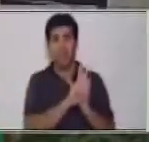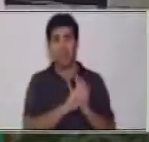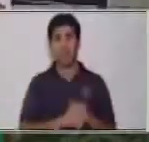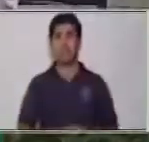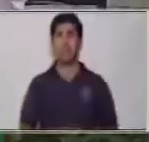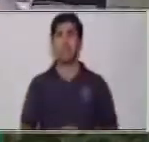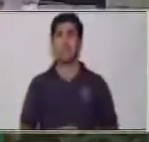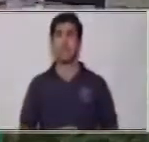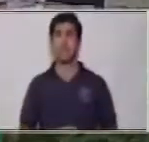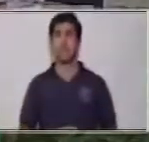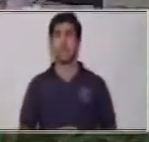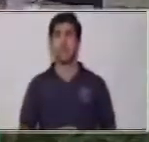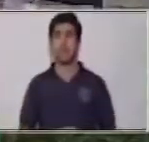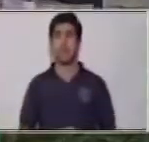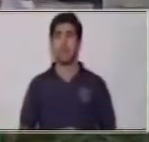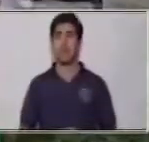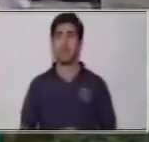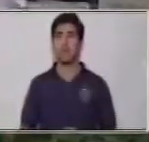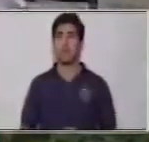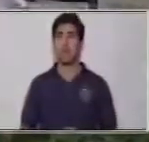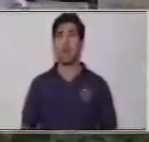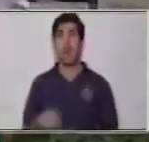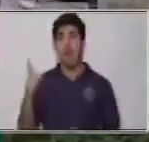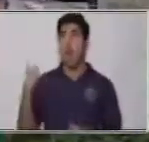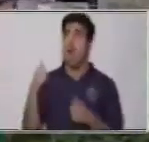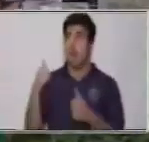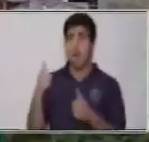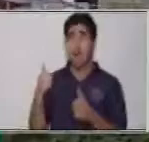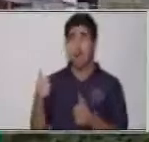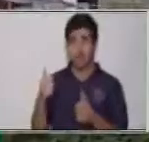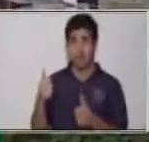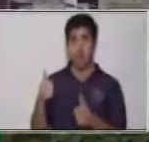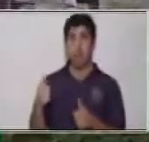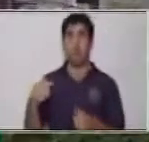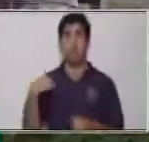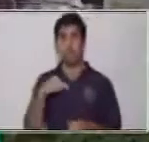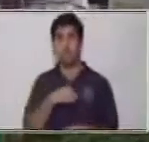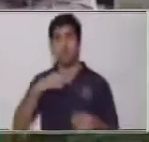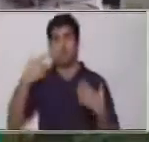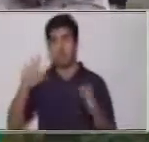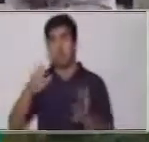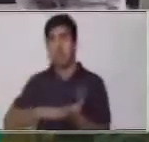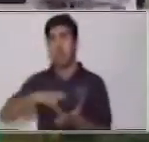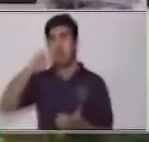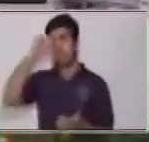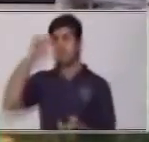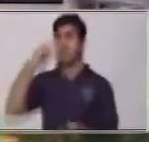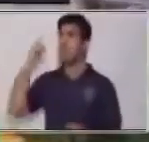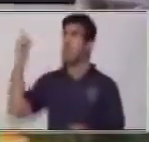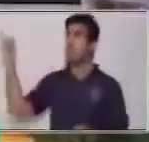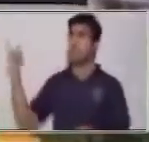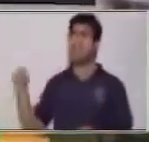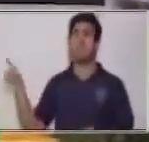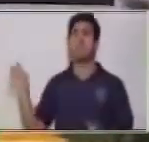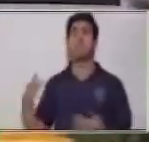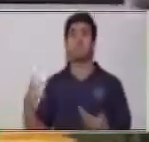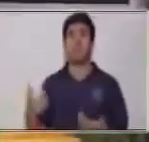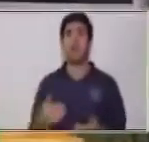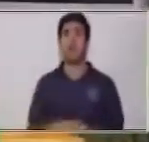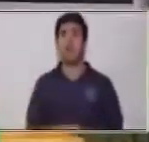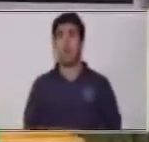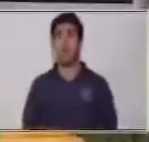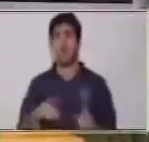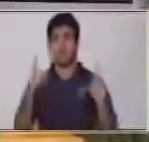Ya. Entonces, para hacer un recorrido de lo que hemos aprendido, los